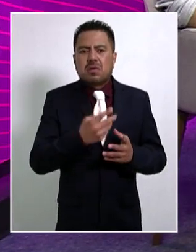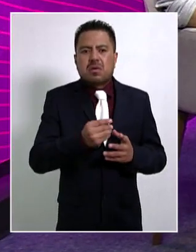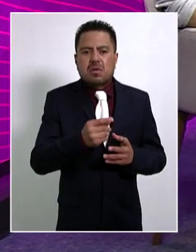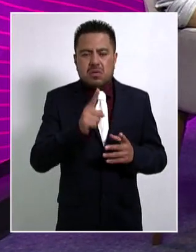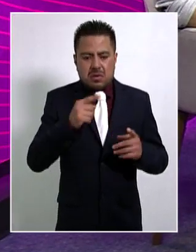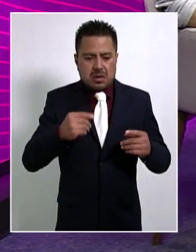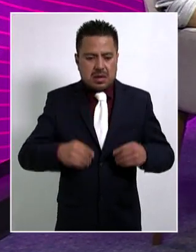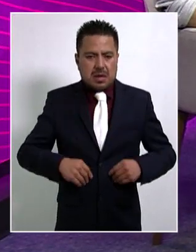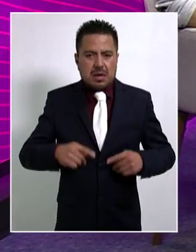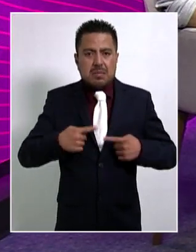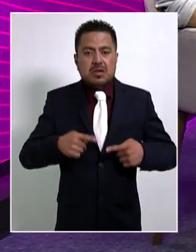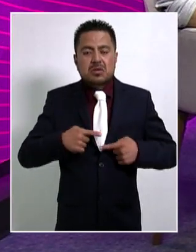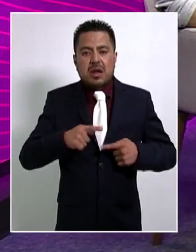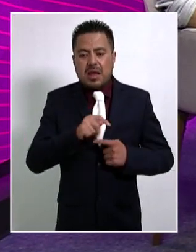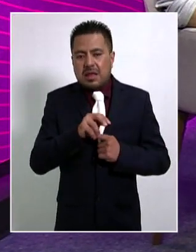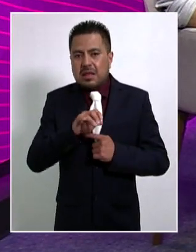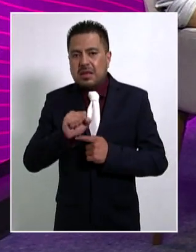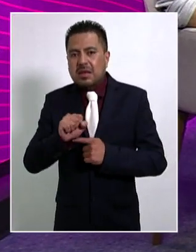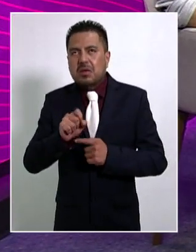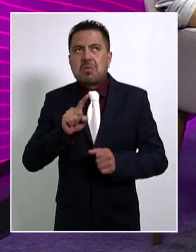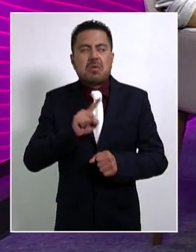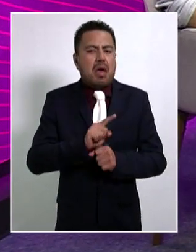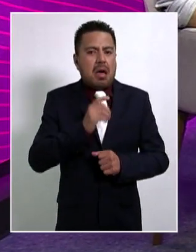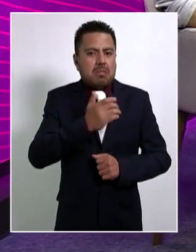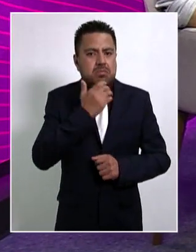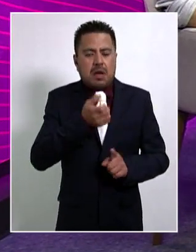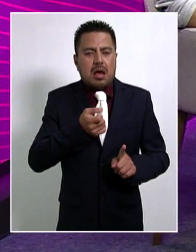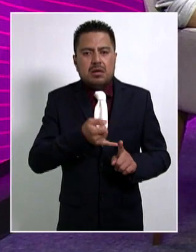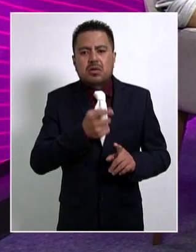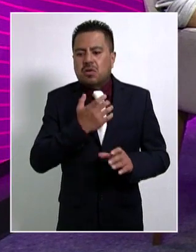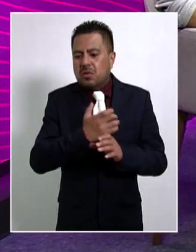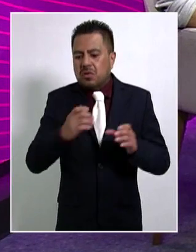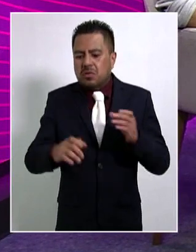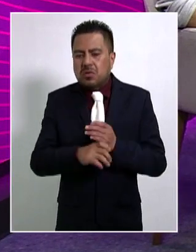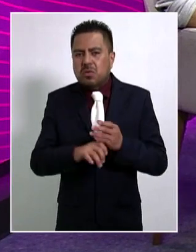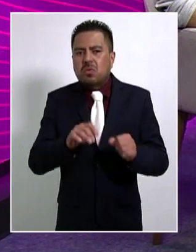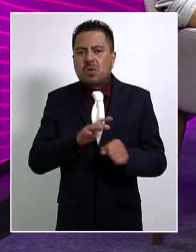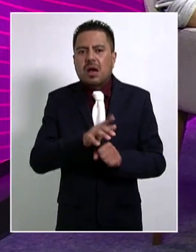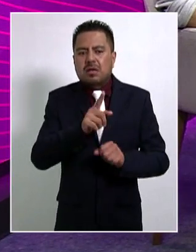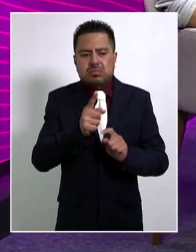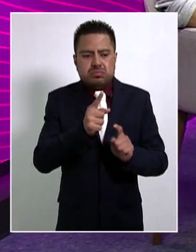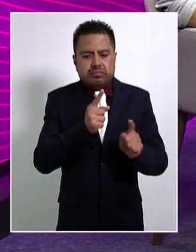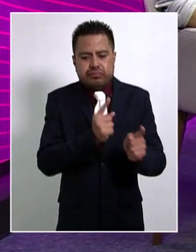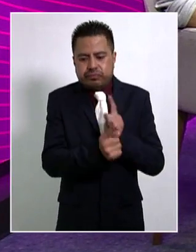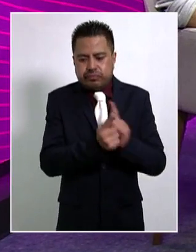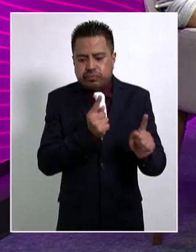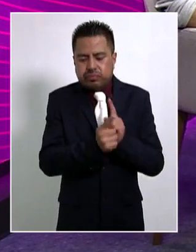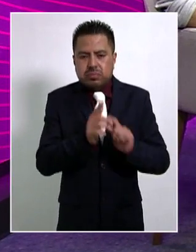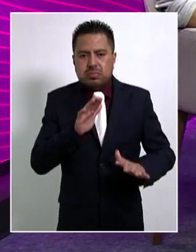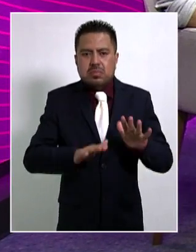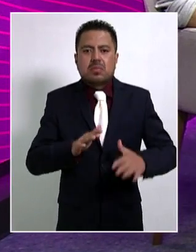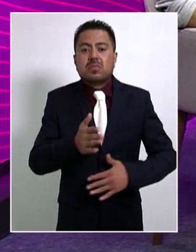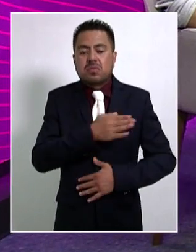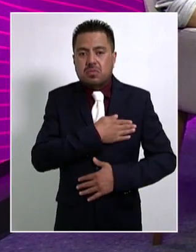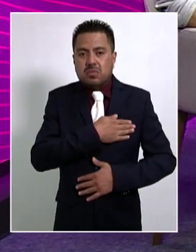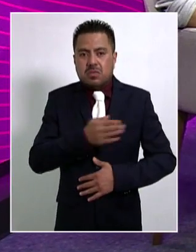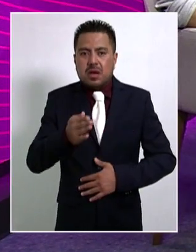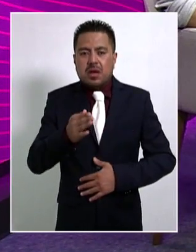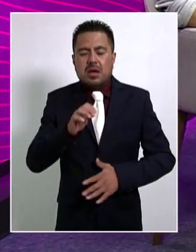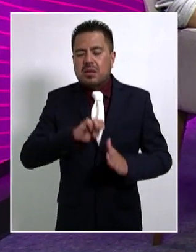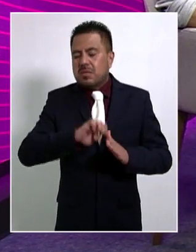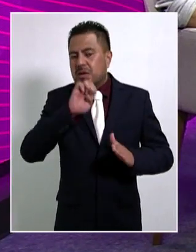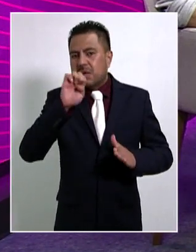de una persona trans, de un día cualquiera, de cosas a las que te enfrentas. Bueno, si